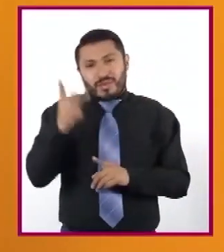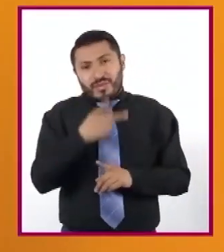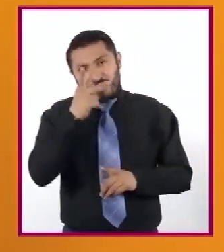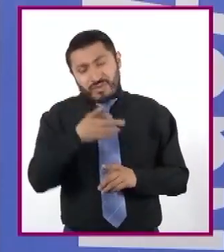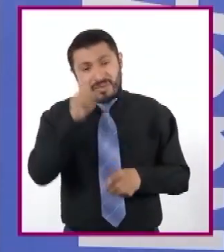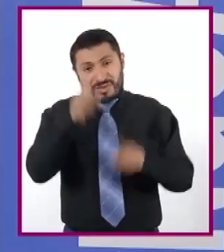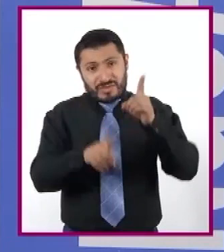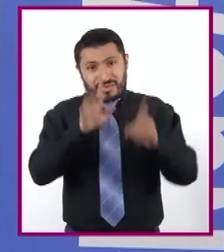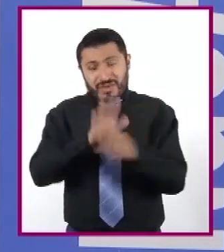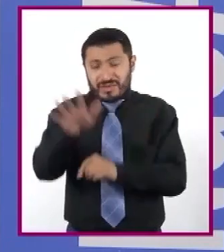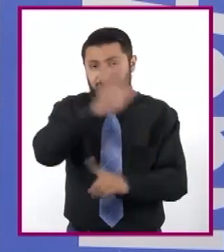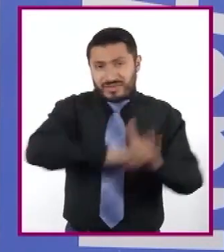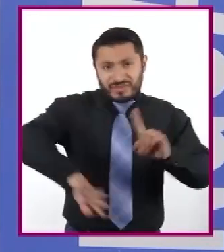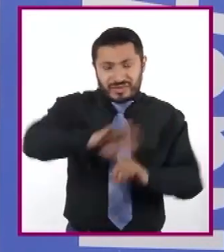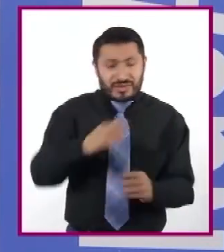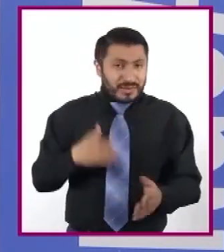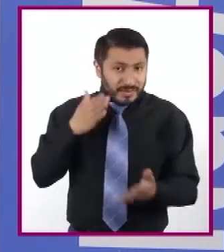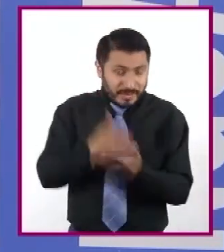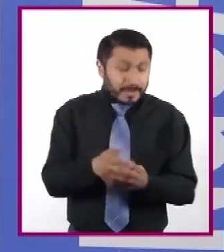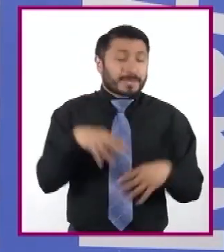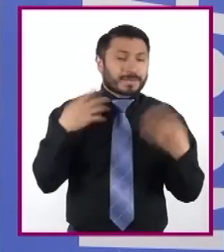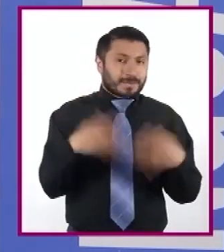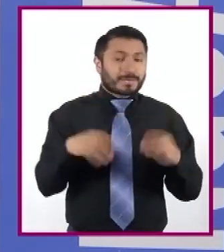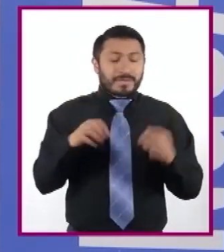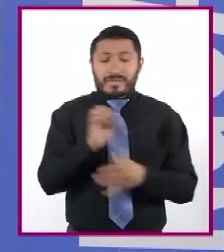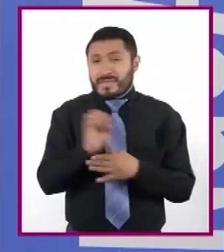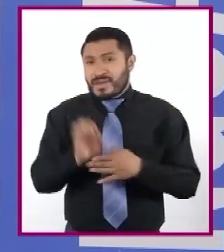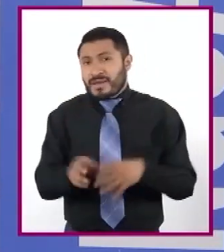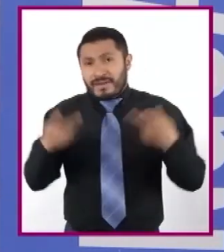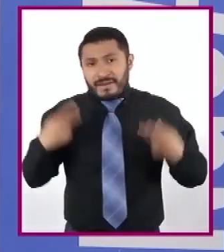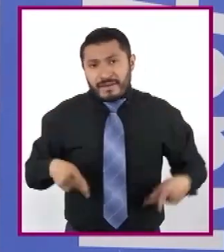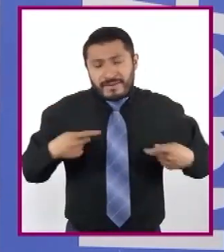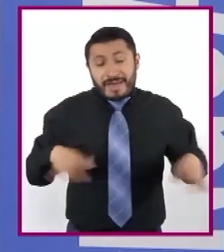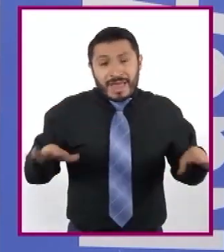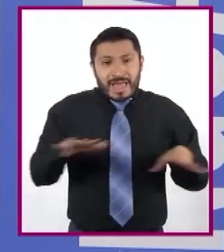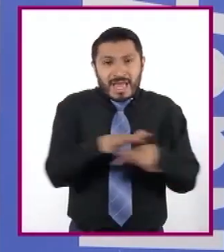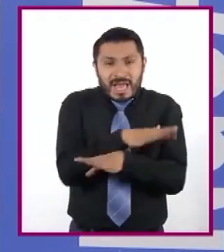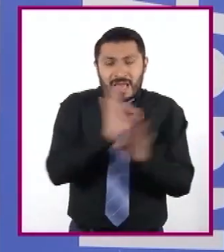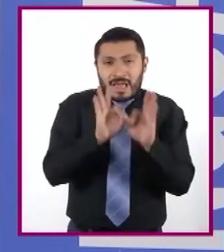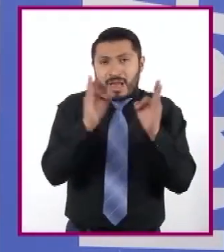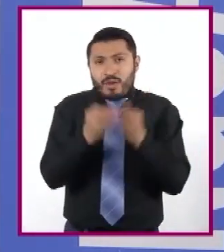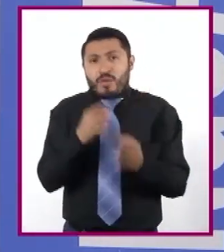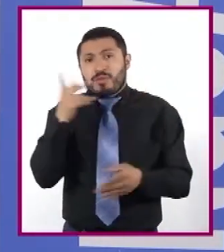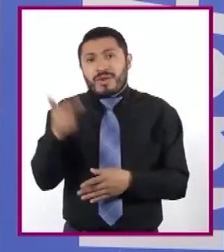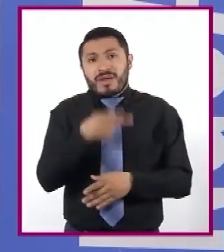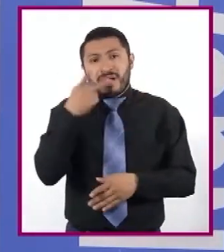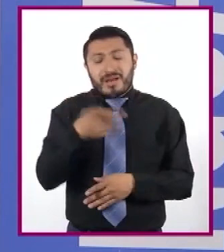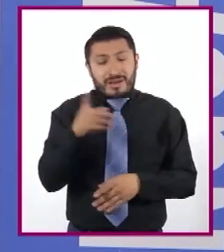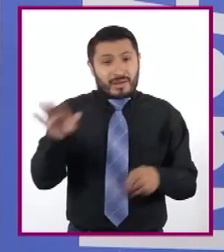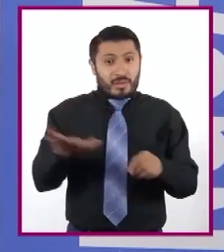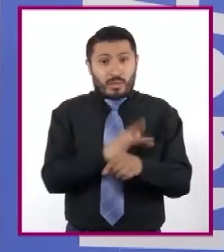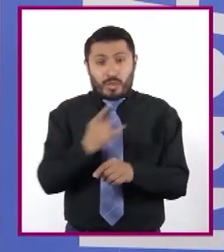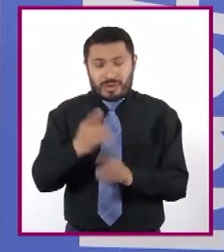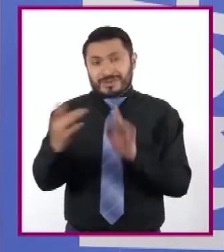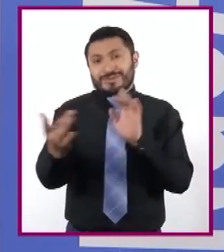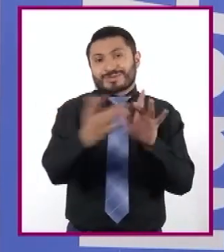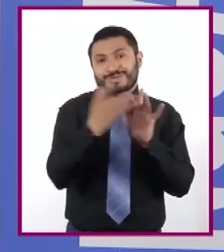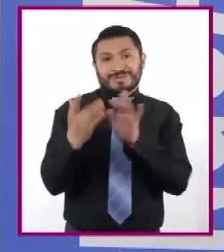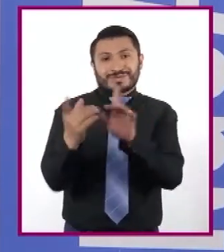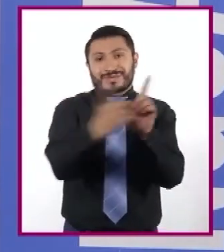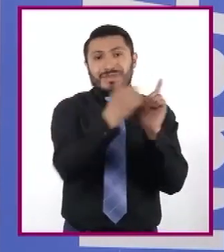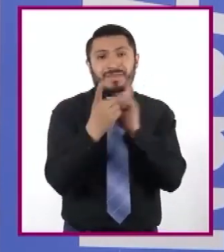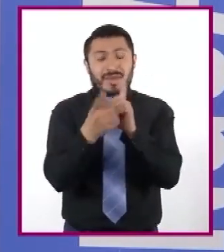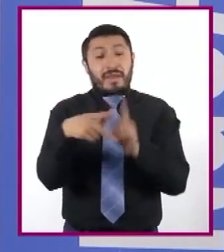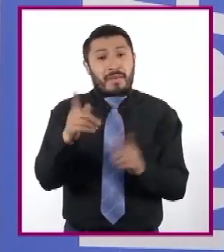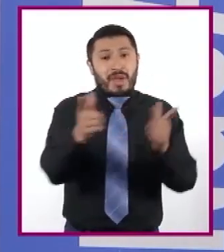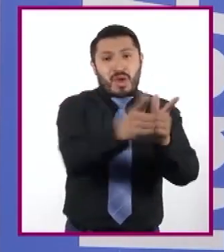llega. Entonces, el individuo cambiará su forma de hablar debido a la interacción, pero el grupo que lo